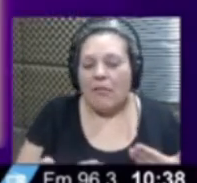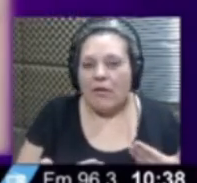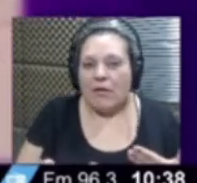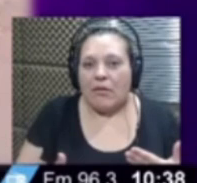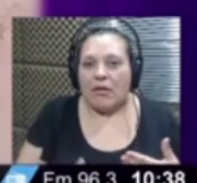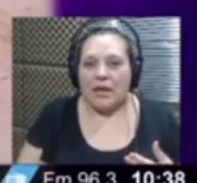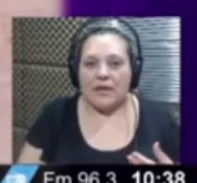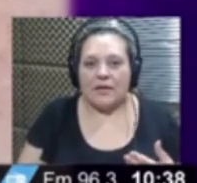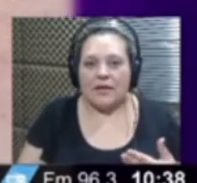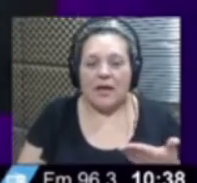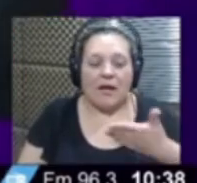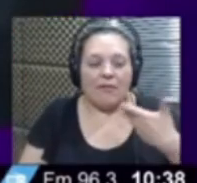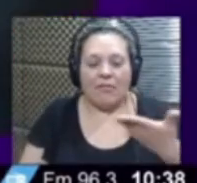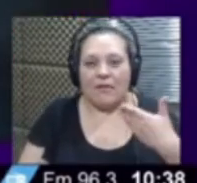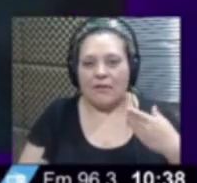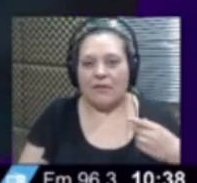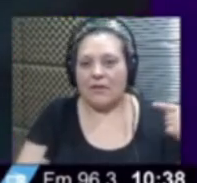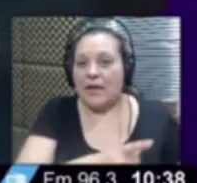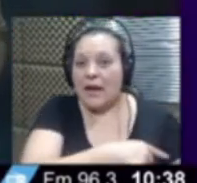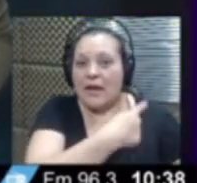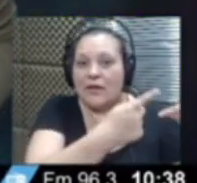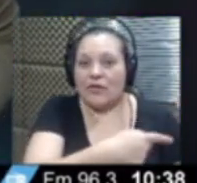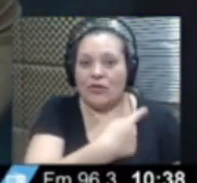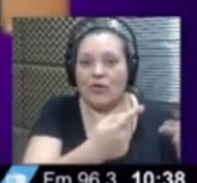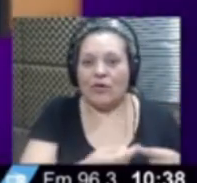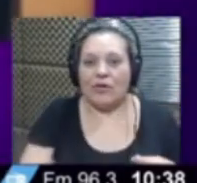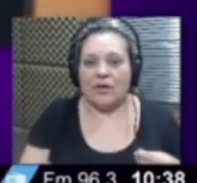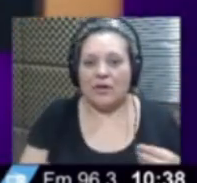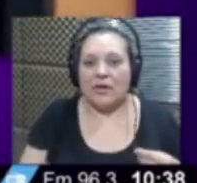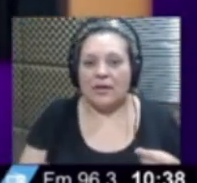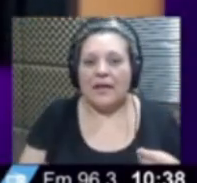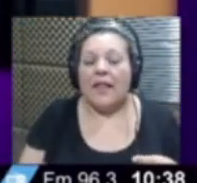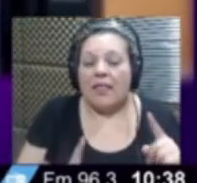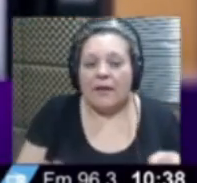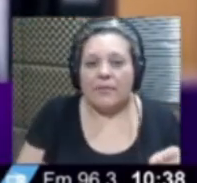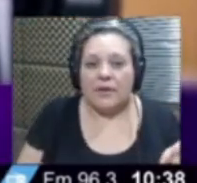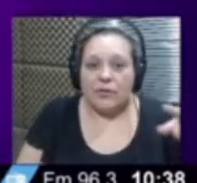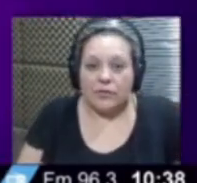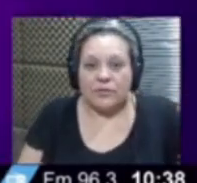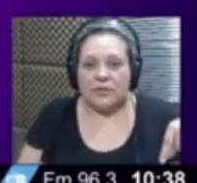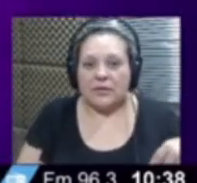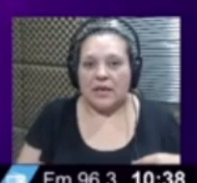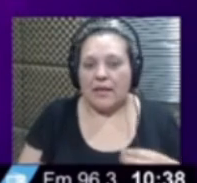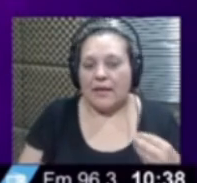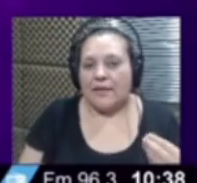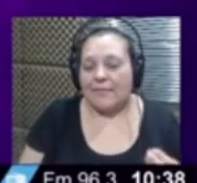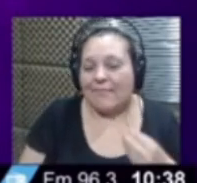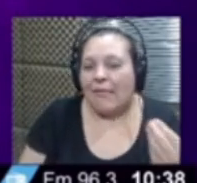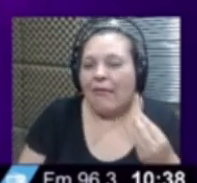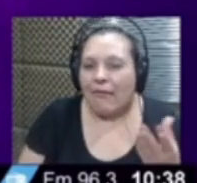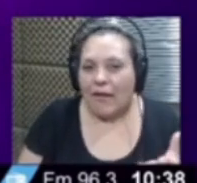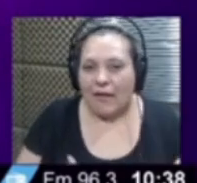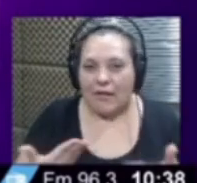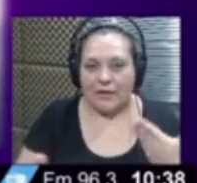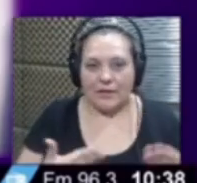las actividades que realizan acá? Bueno, el movimiento panafricanista